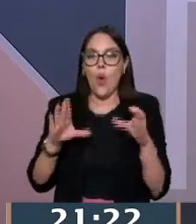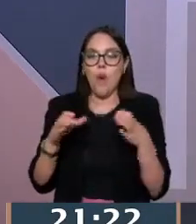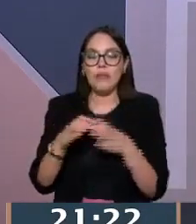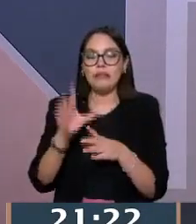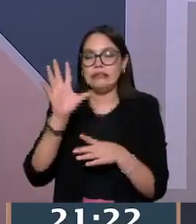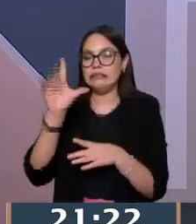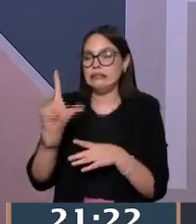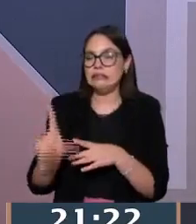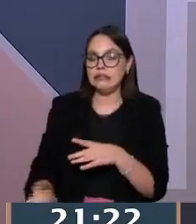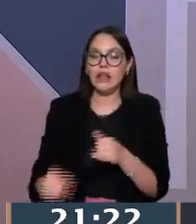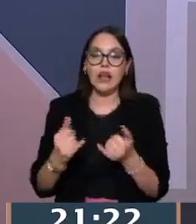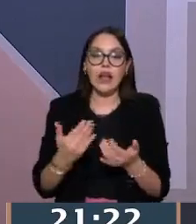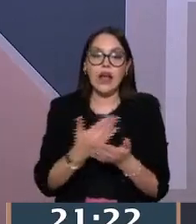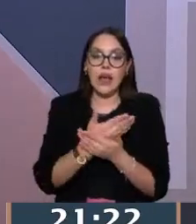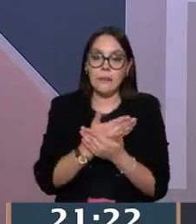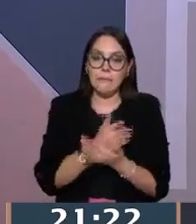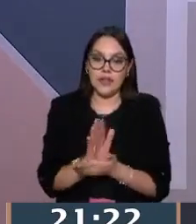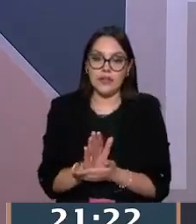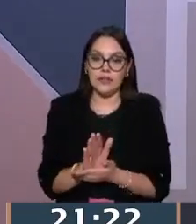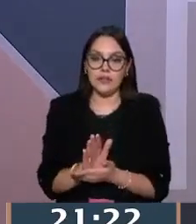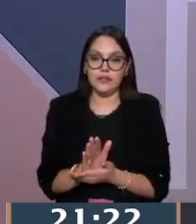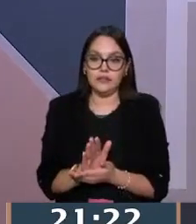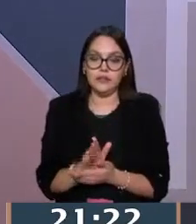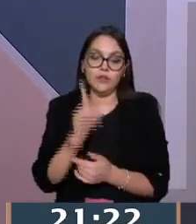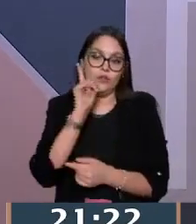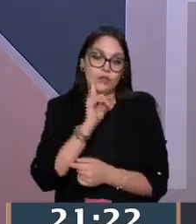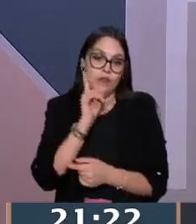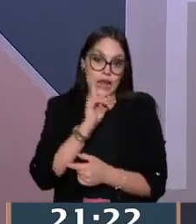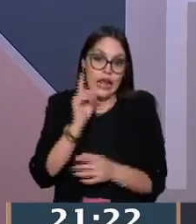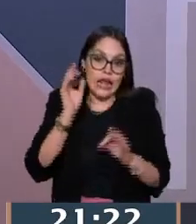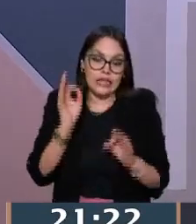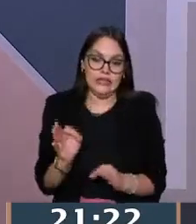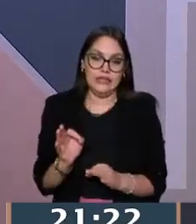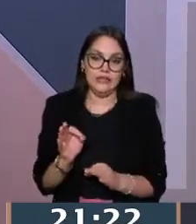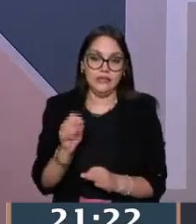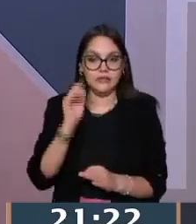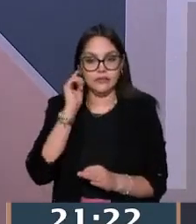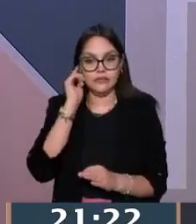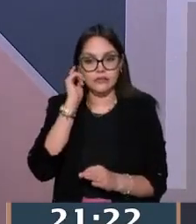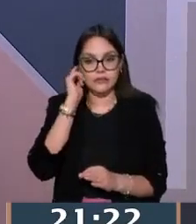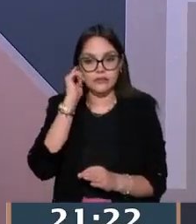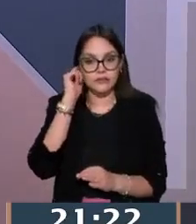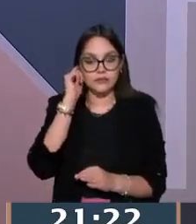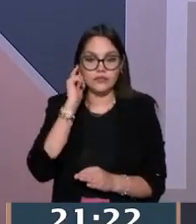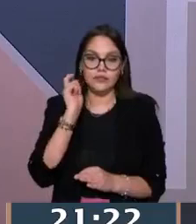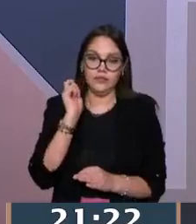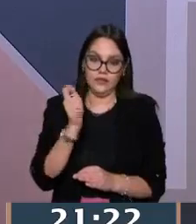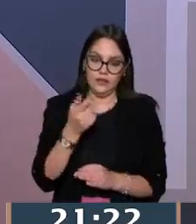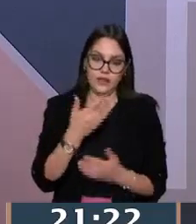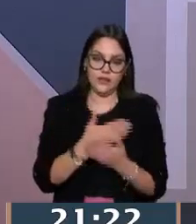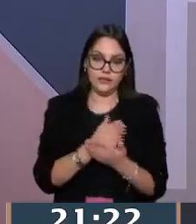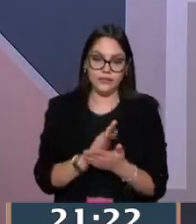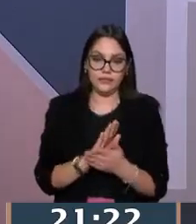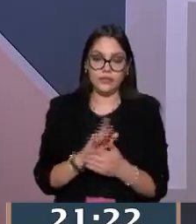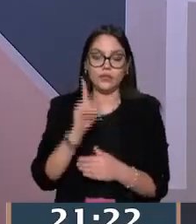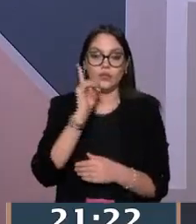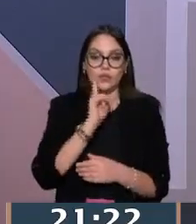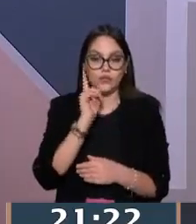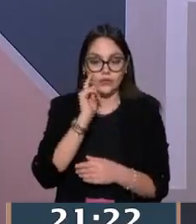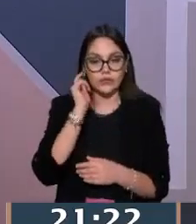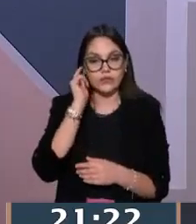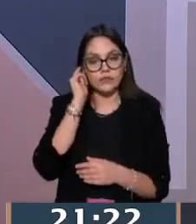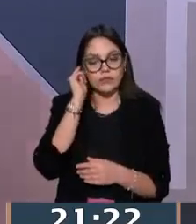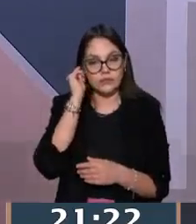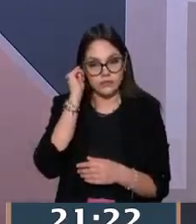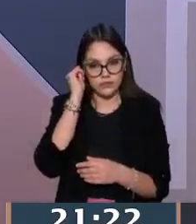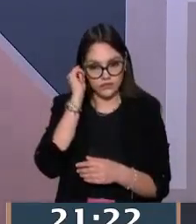tú lo decías, pero además mujer, pues, ¿no? Lo dije antes, pero es esto, ¿no? Además, ser mujer tiene un rasgo